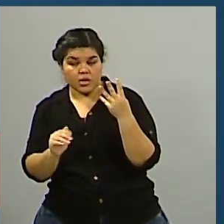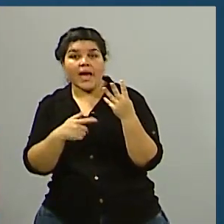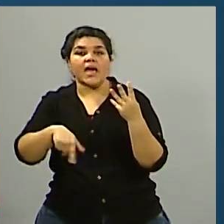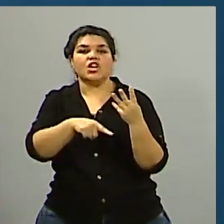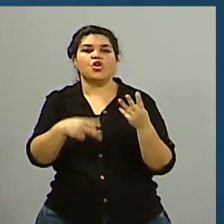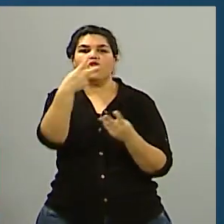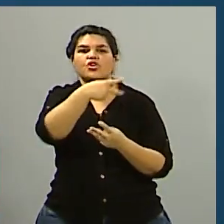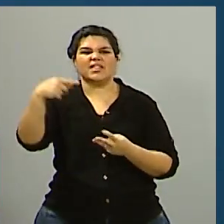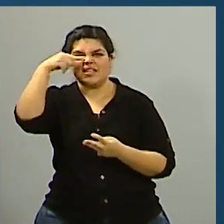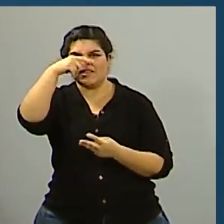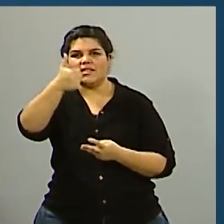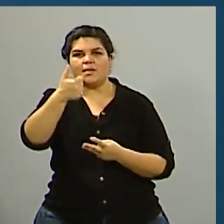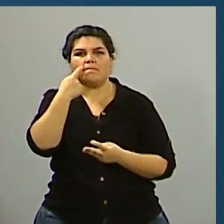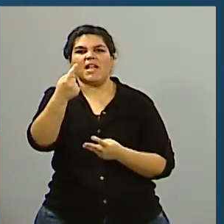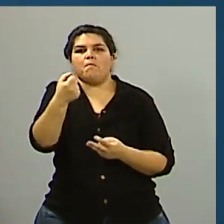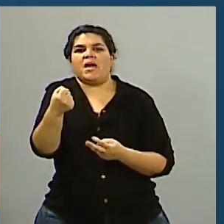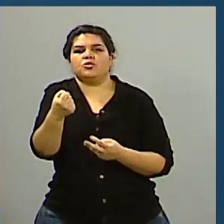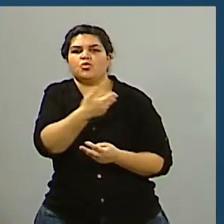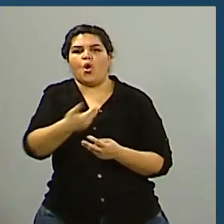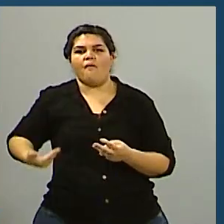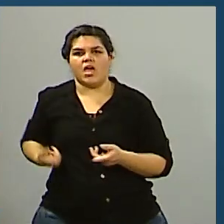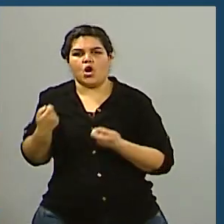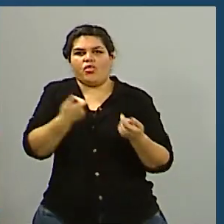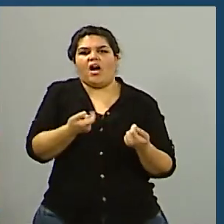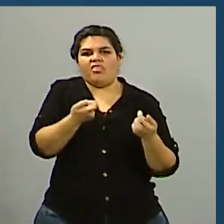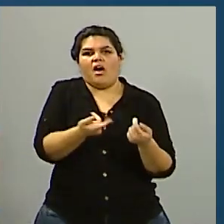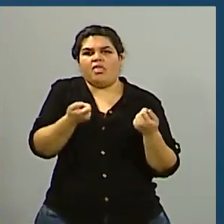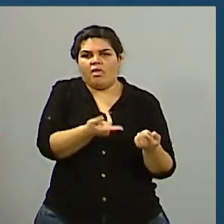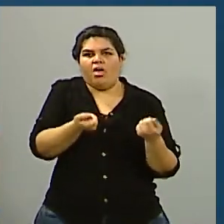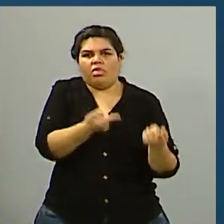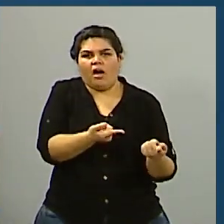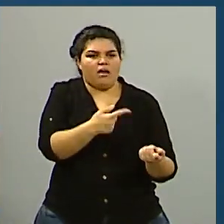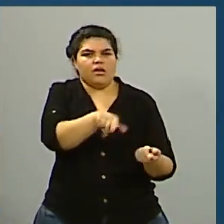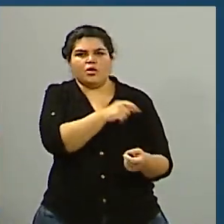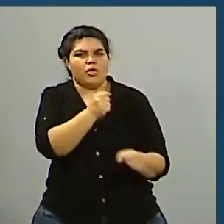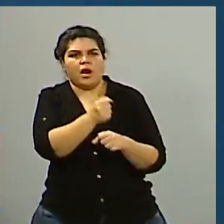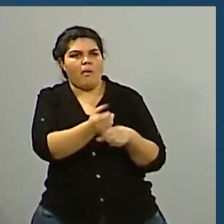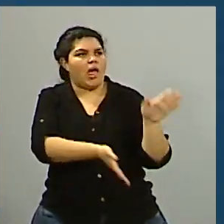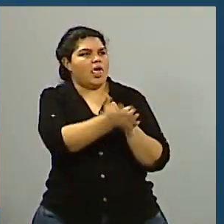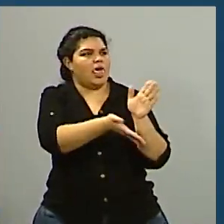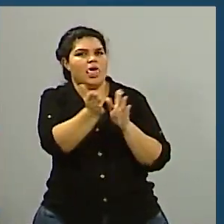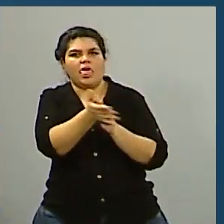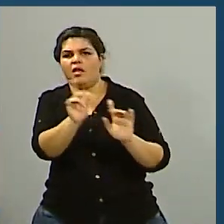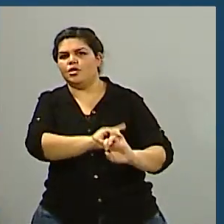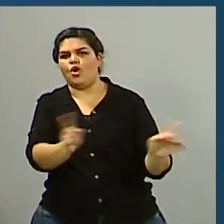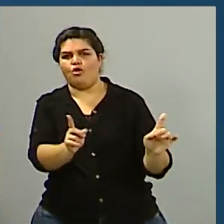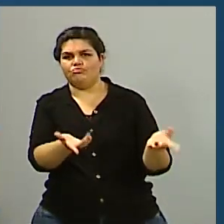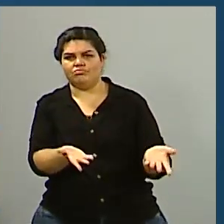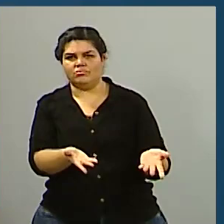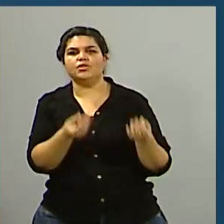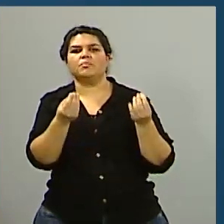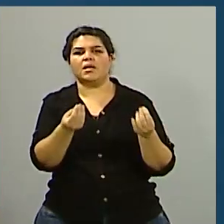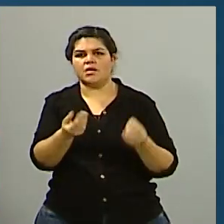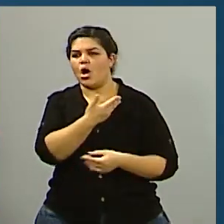hasta 276.000 pesos de asistencia social. Indudablemente que el Estado se ha transformado en un